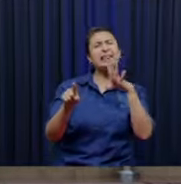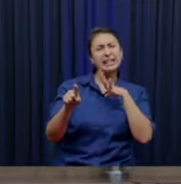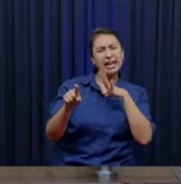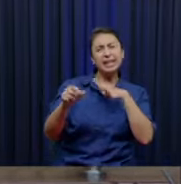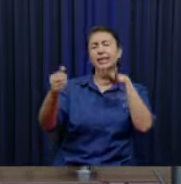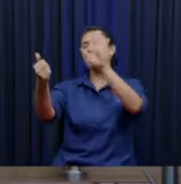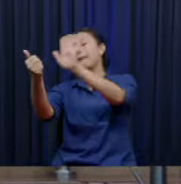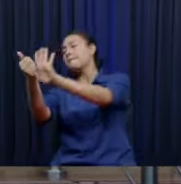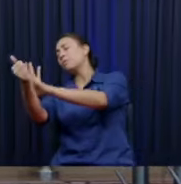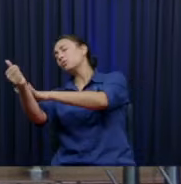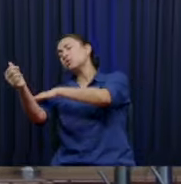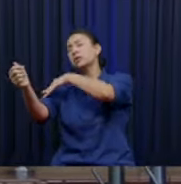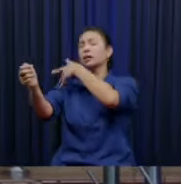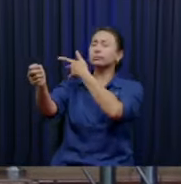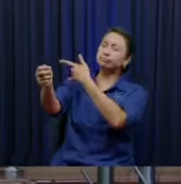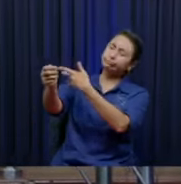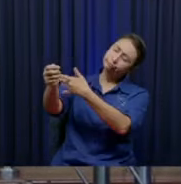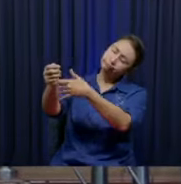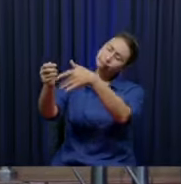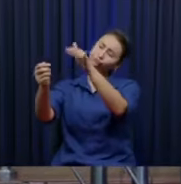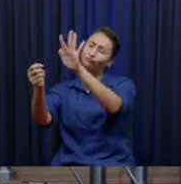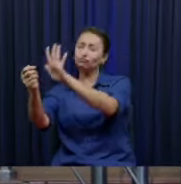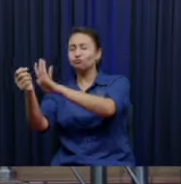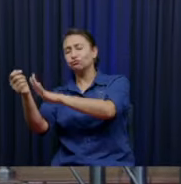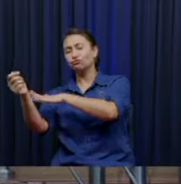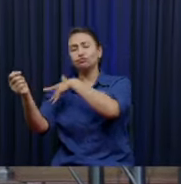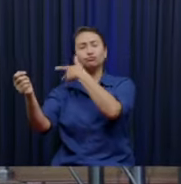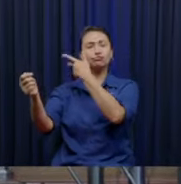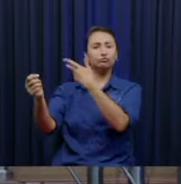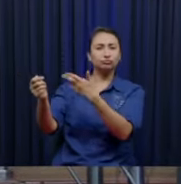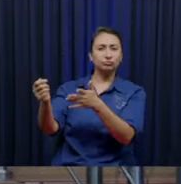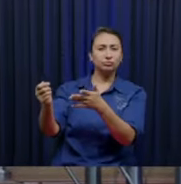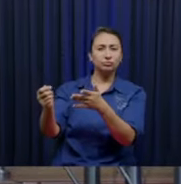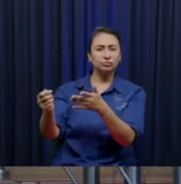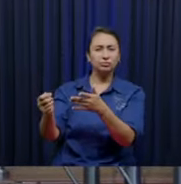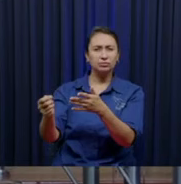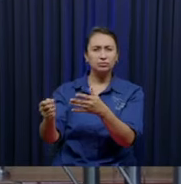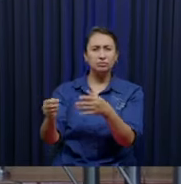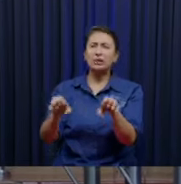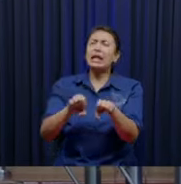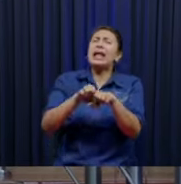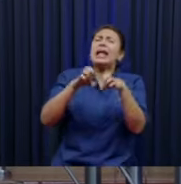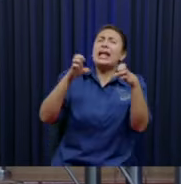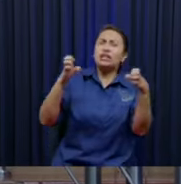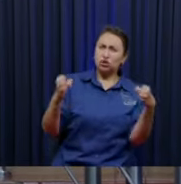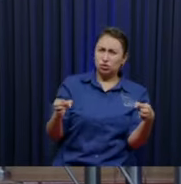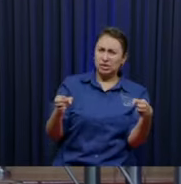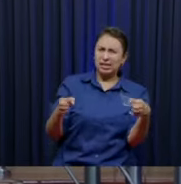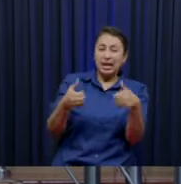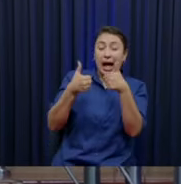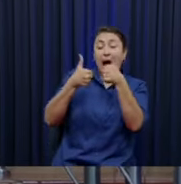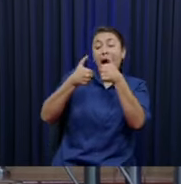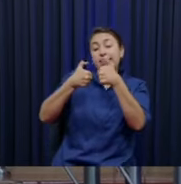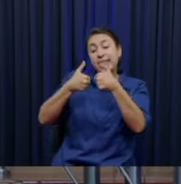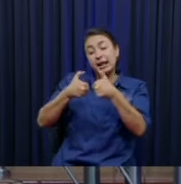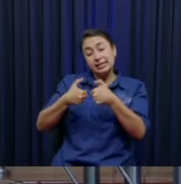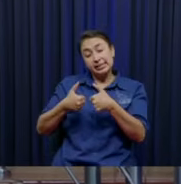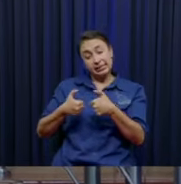música muchas veces. Y entonces aquí deberíamos de analizar nosotros cómo está nuestra